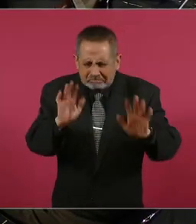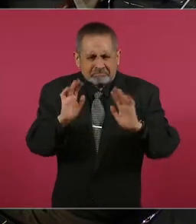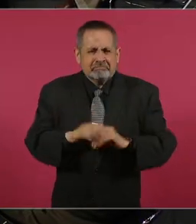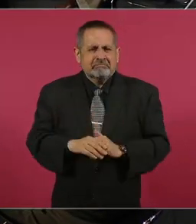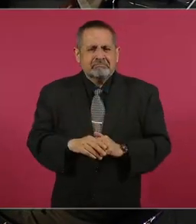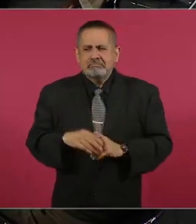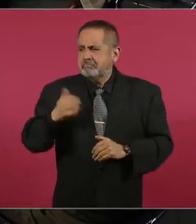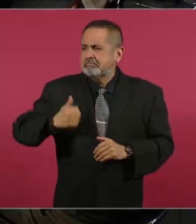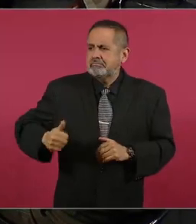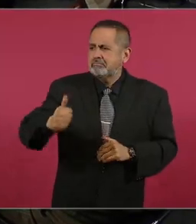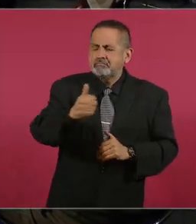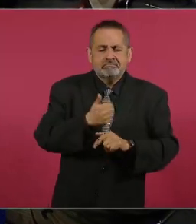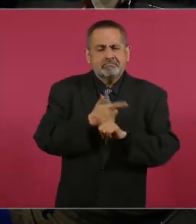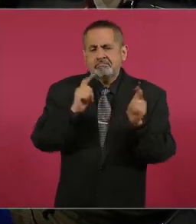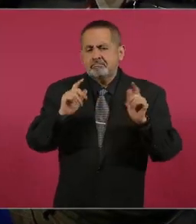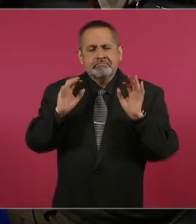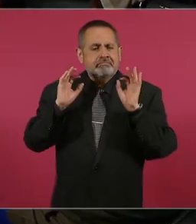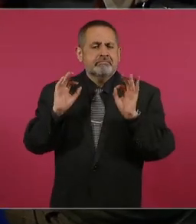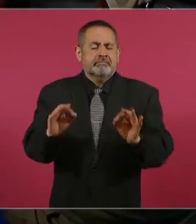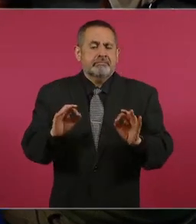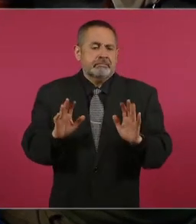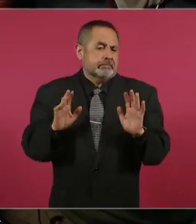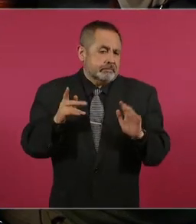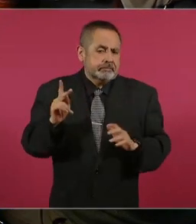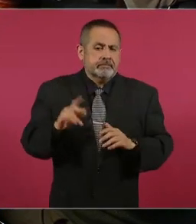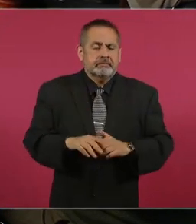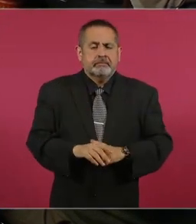somos libres, pero